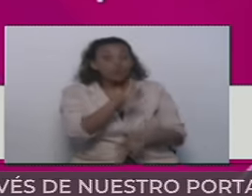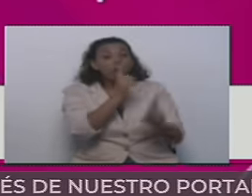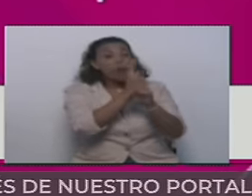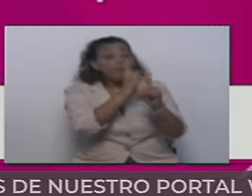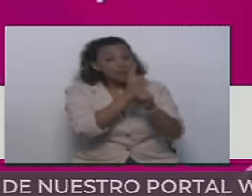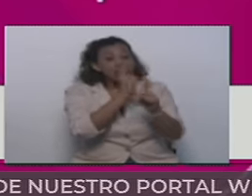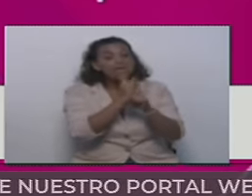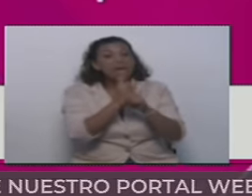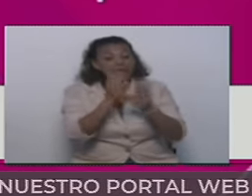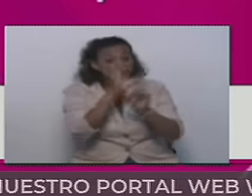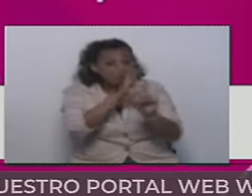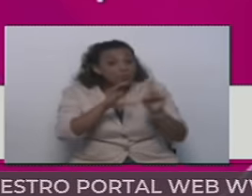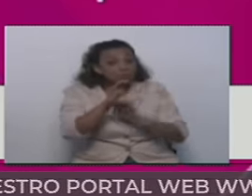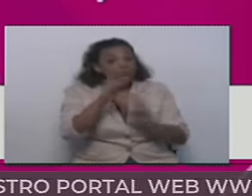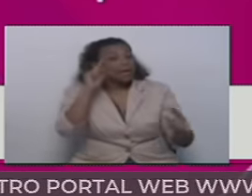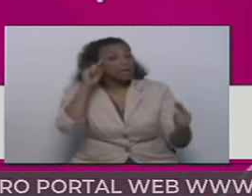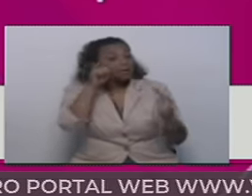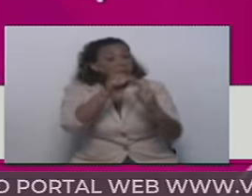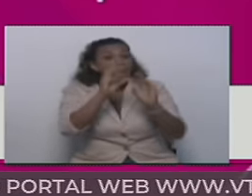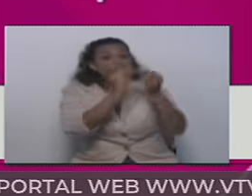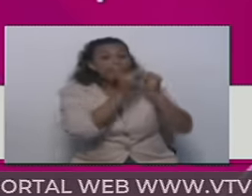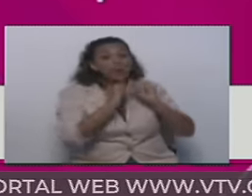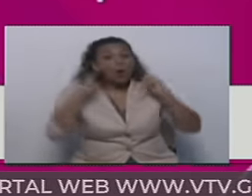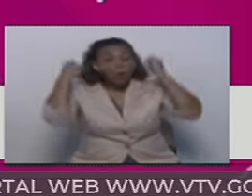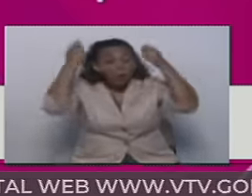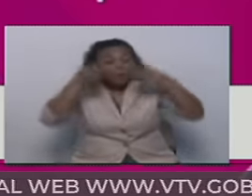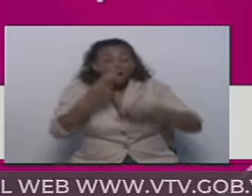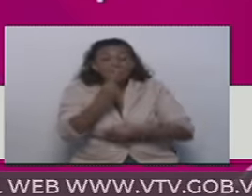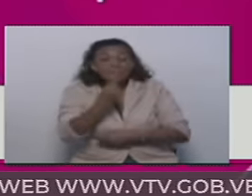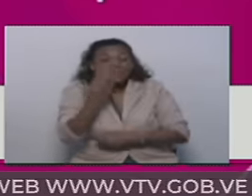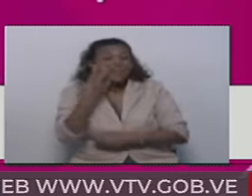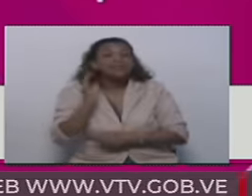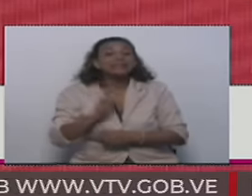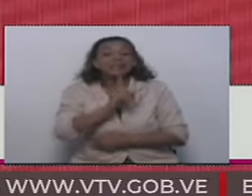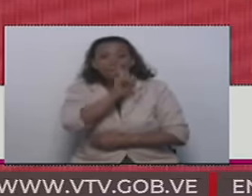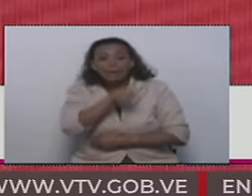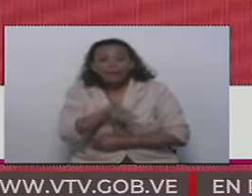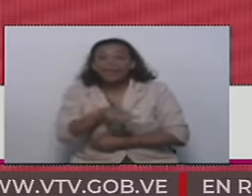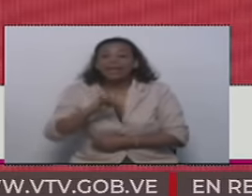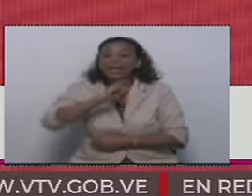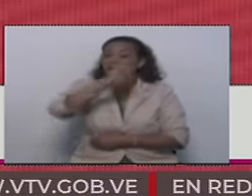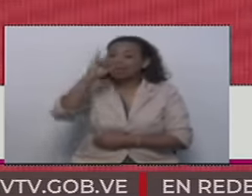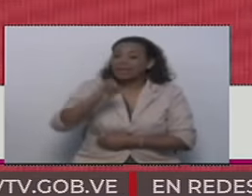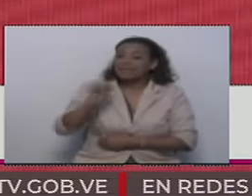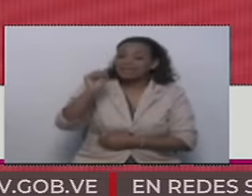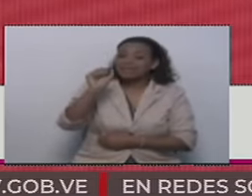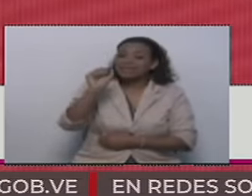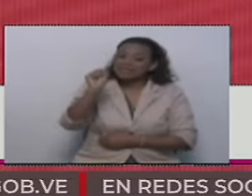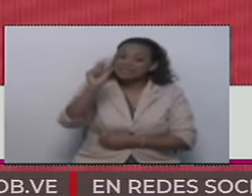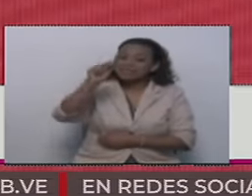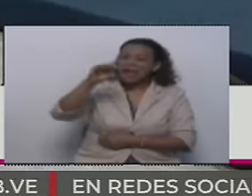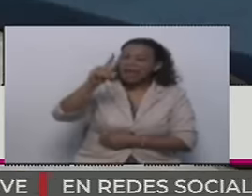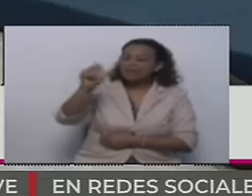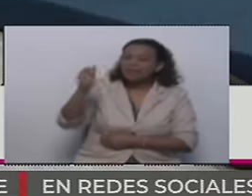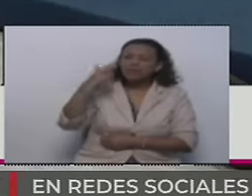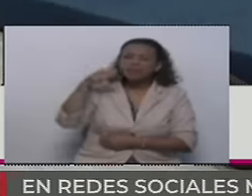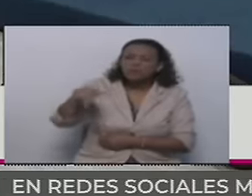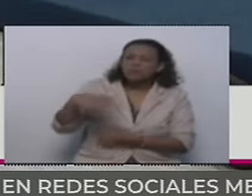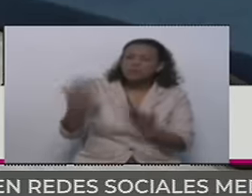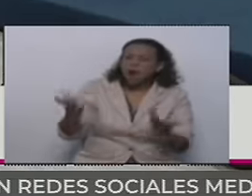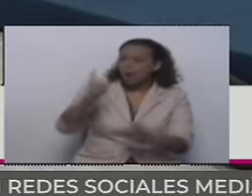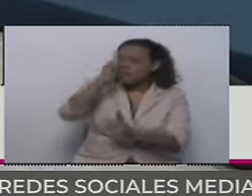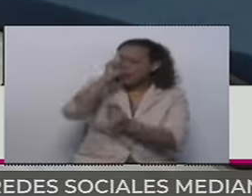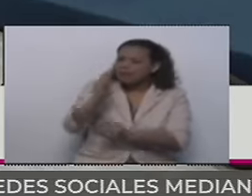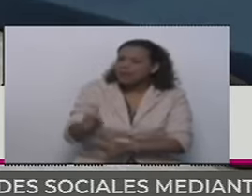concurso cultural, sí, con la Caperucita y sí, también está Santa Durán. Cuéntame tu experiencia en este